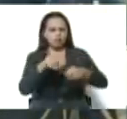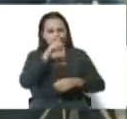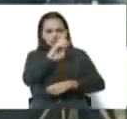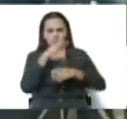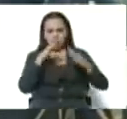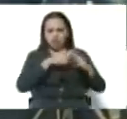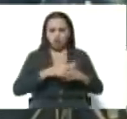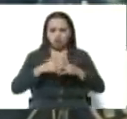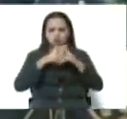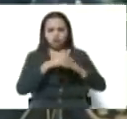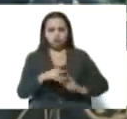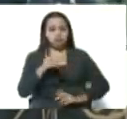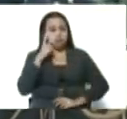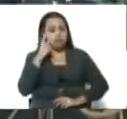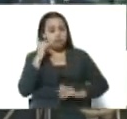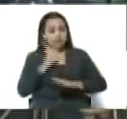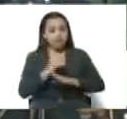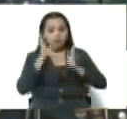bueno nos descuidemos